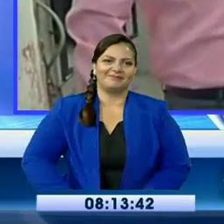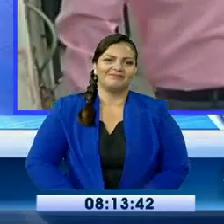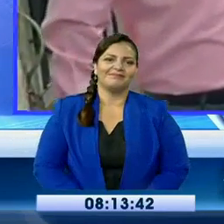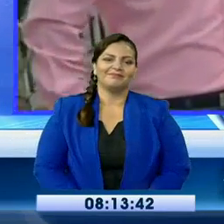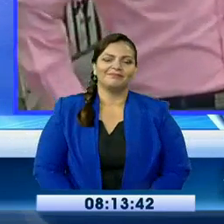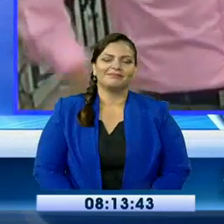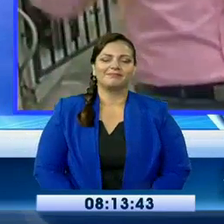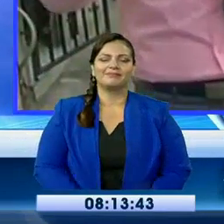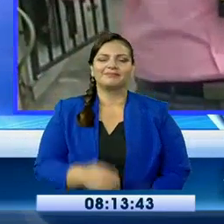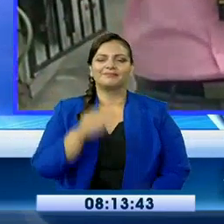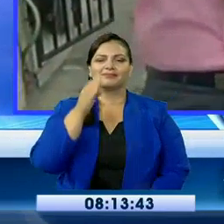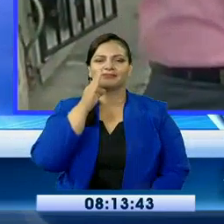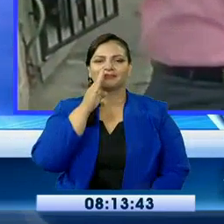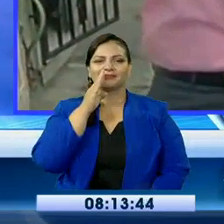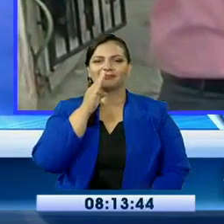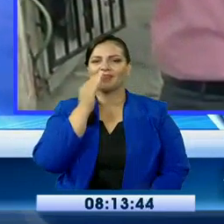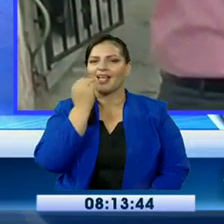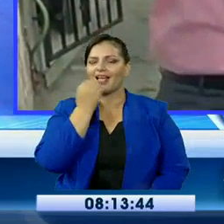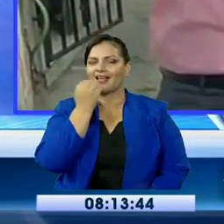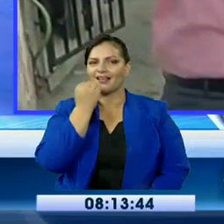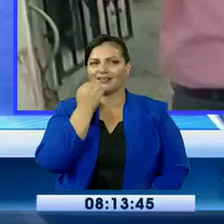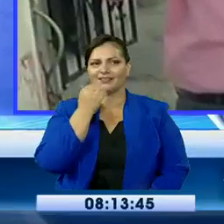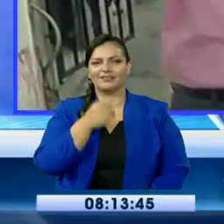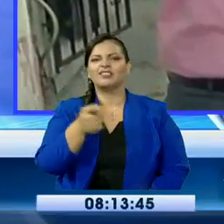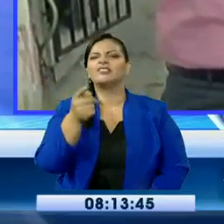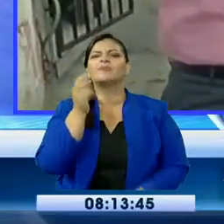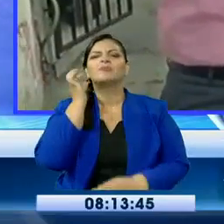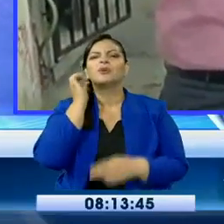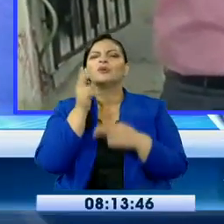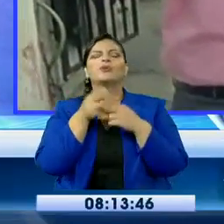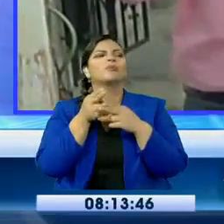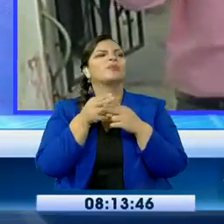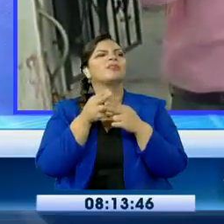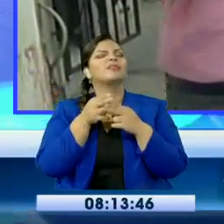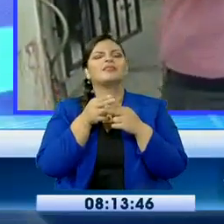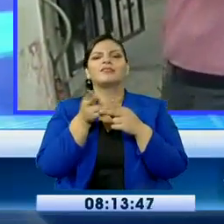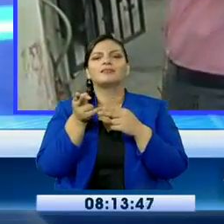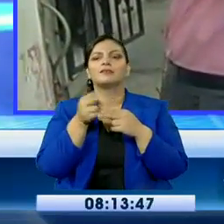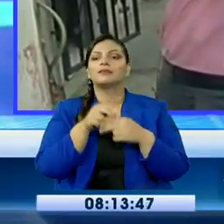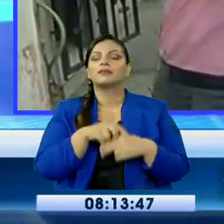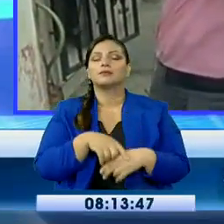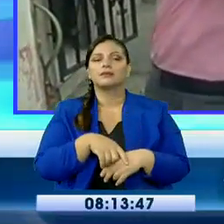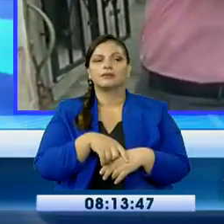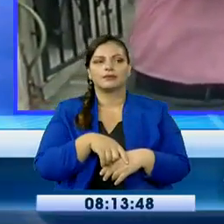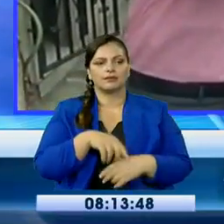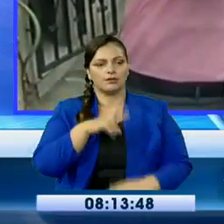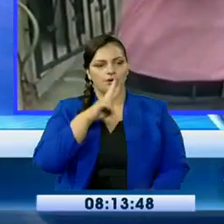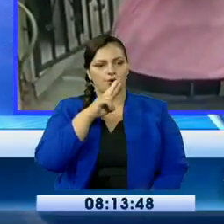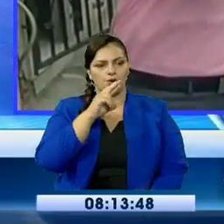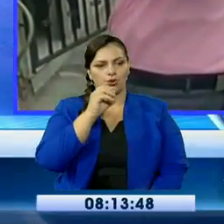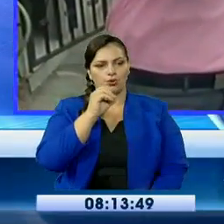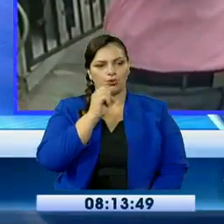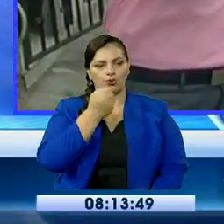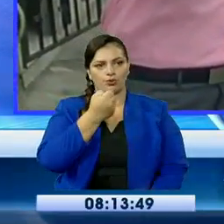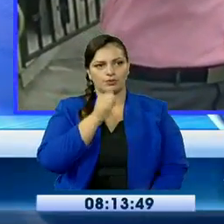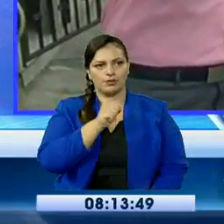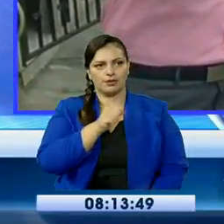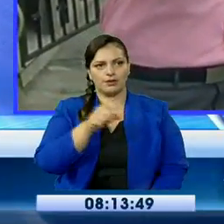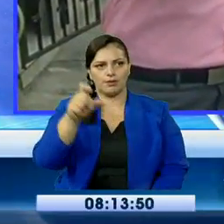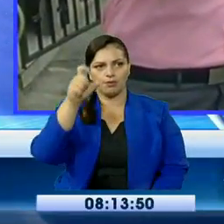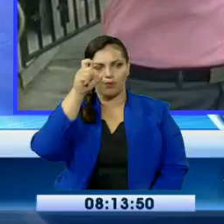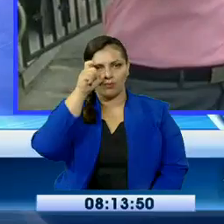Bueno, Jorge, saludos a la señora. ¿Cómo se llama la señora? ¿Cuál es su nombre? Rosa Díaz, Huguito Gavilanes,